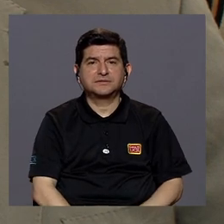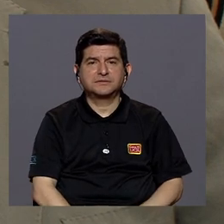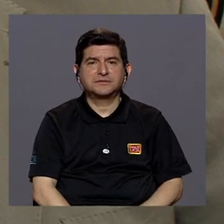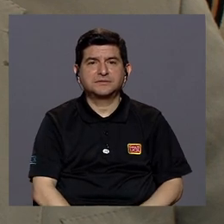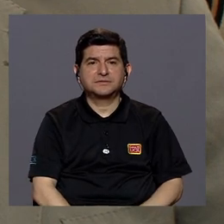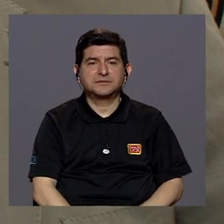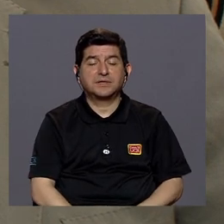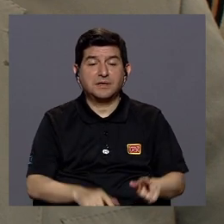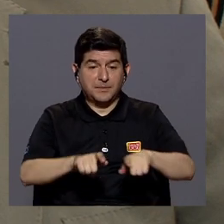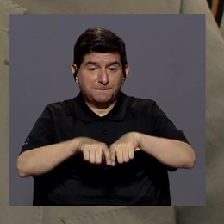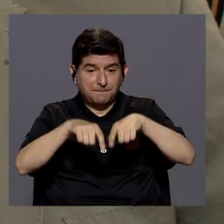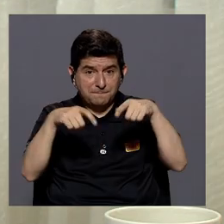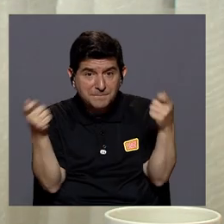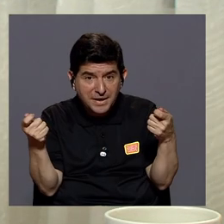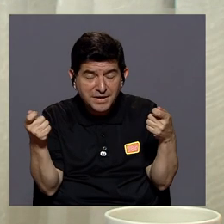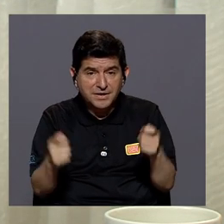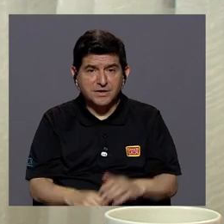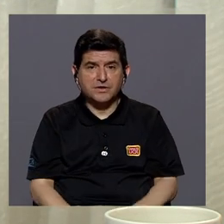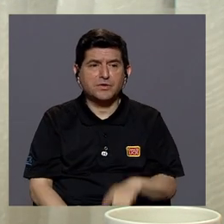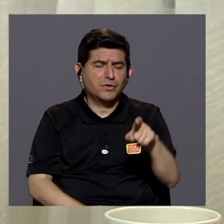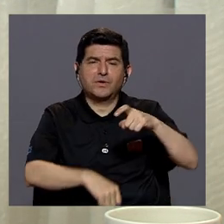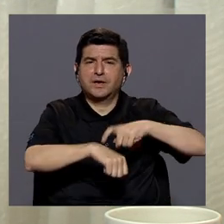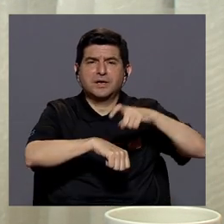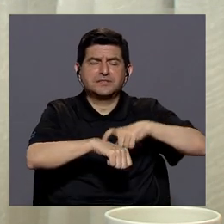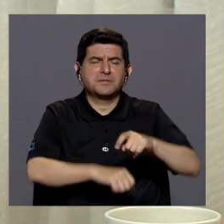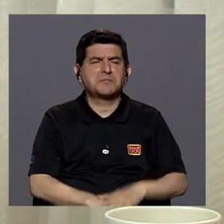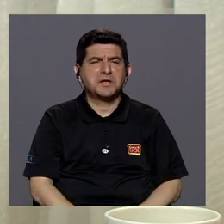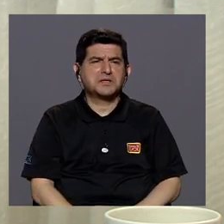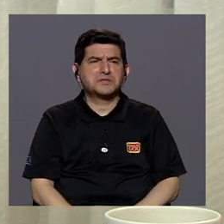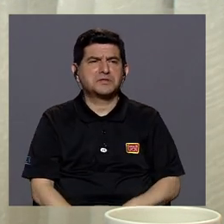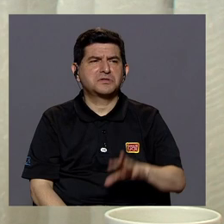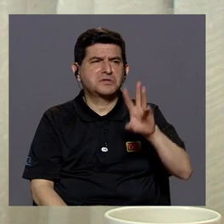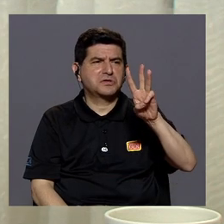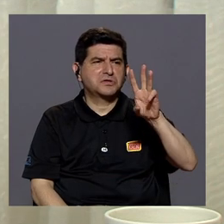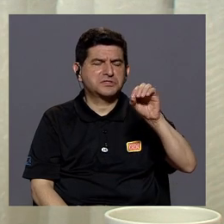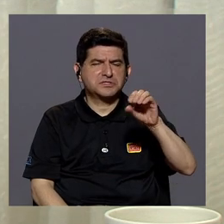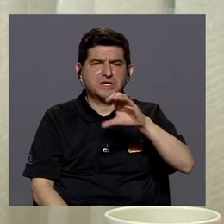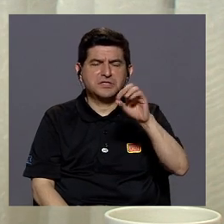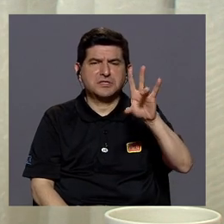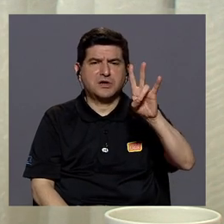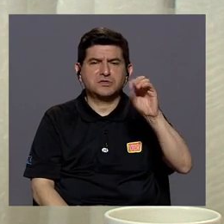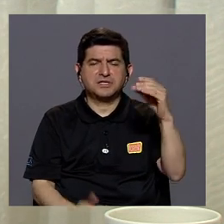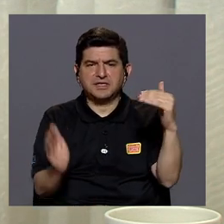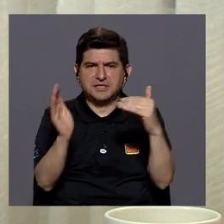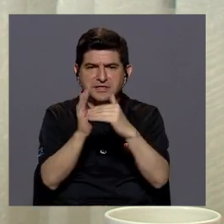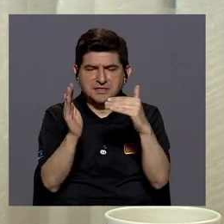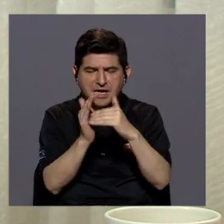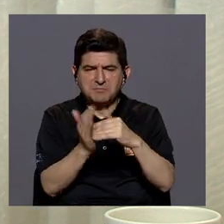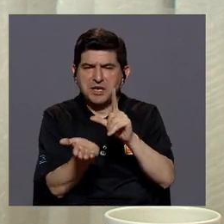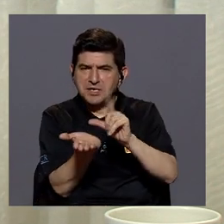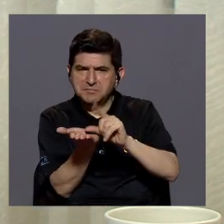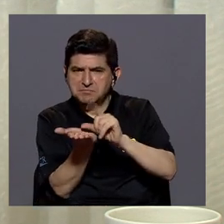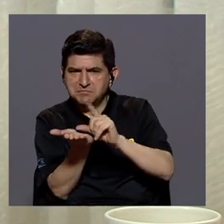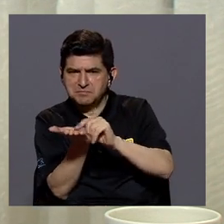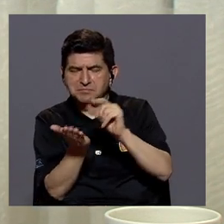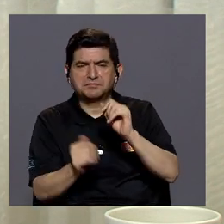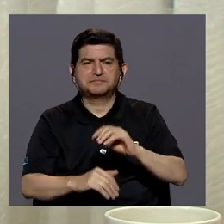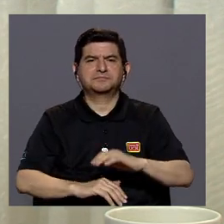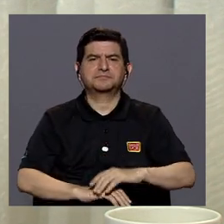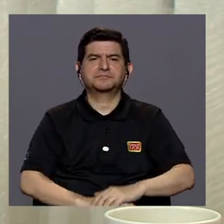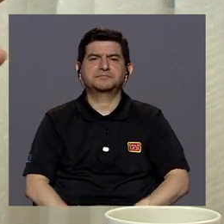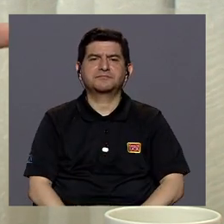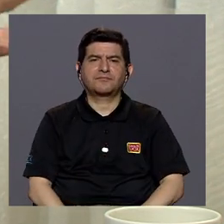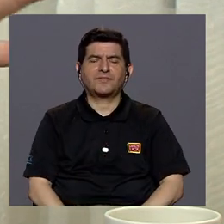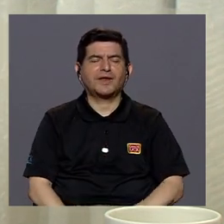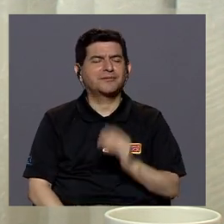era un periódico que tirábamos 60, 70 mil ejemplares. Y era